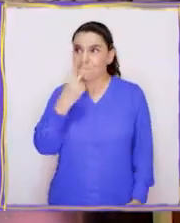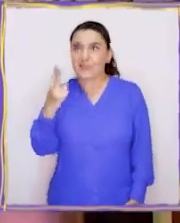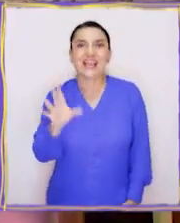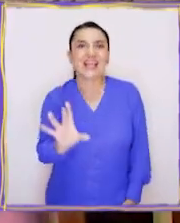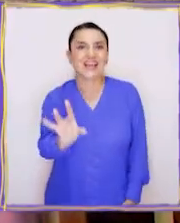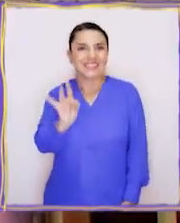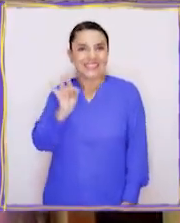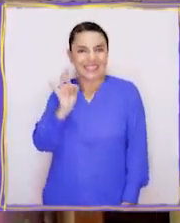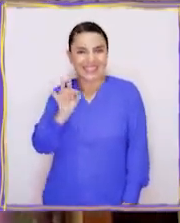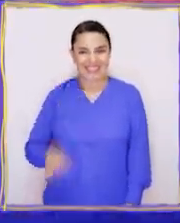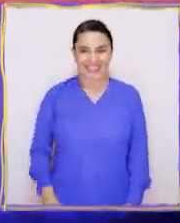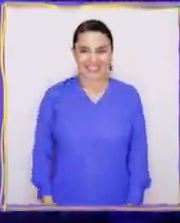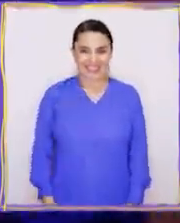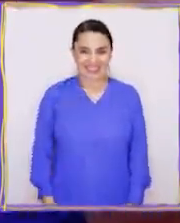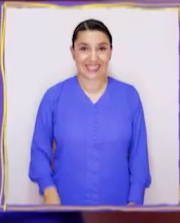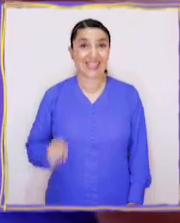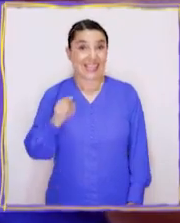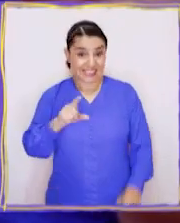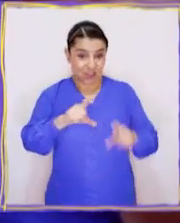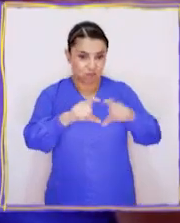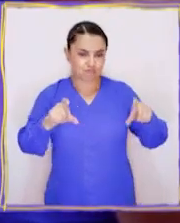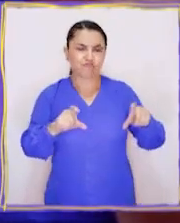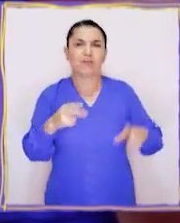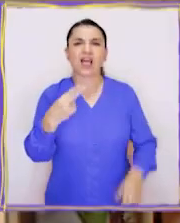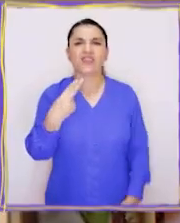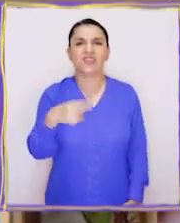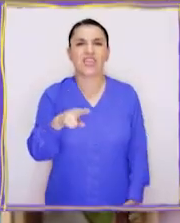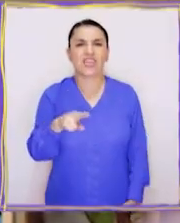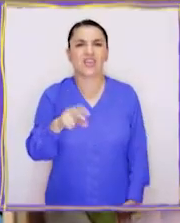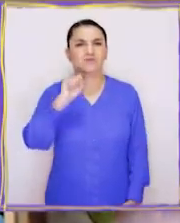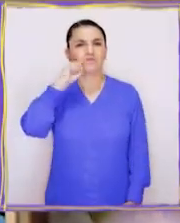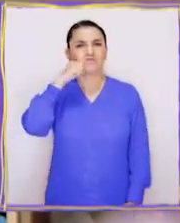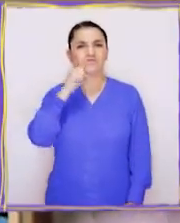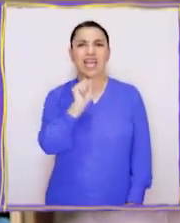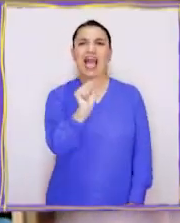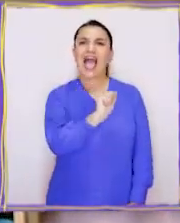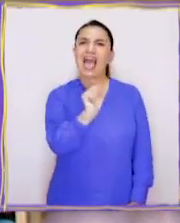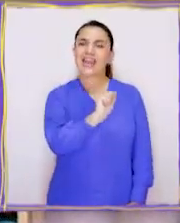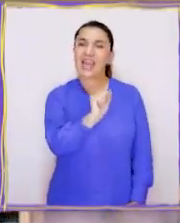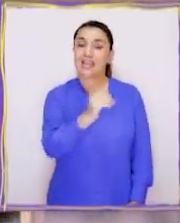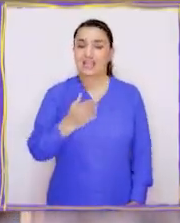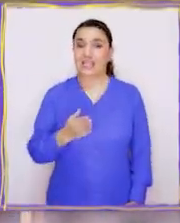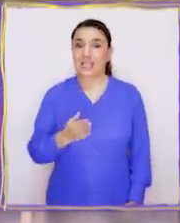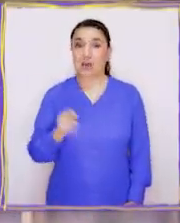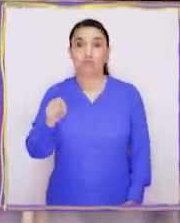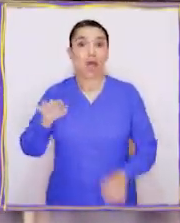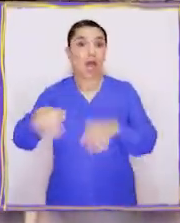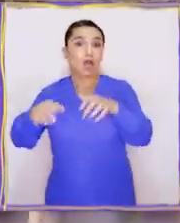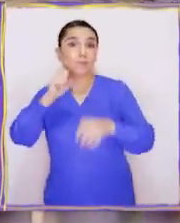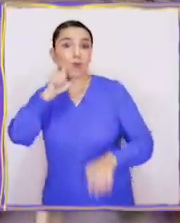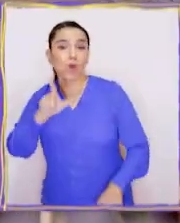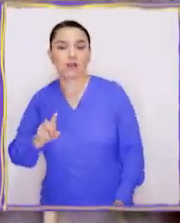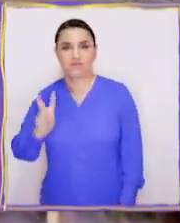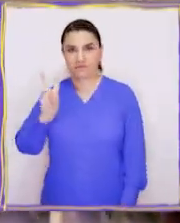¡Miren la que encontré! Esta es de Anacleta. La